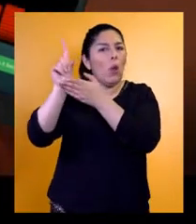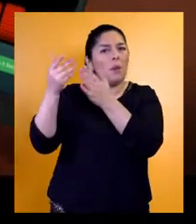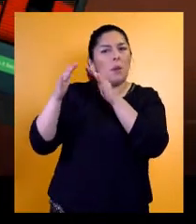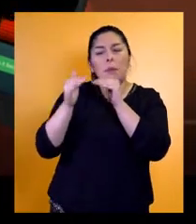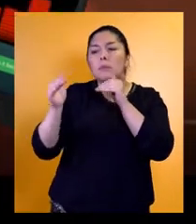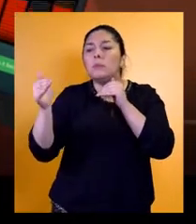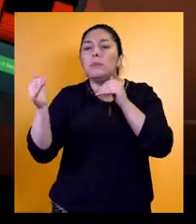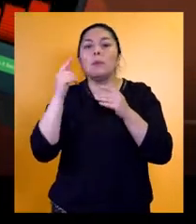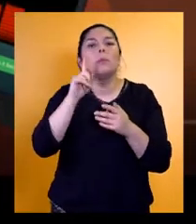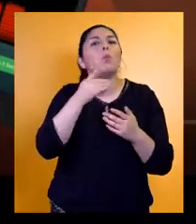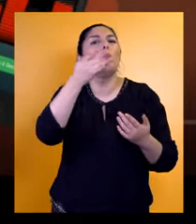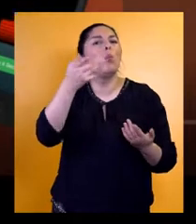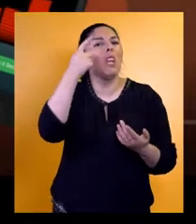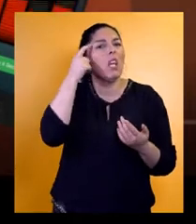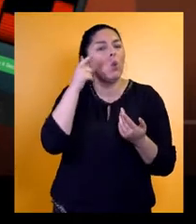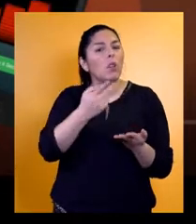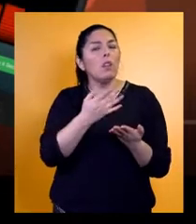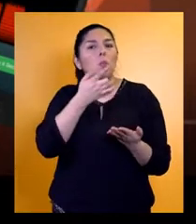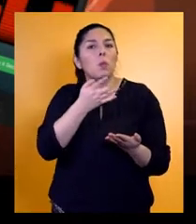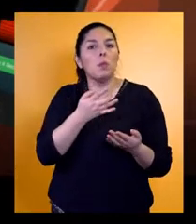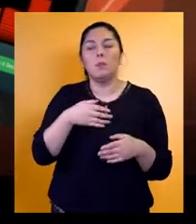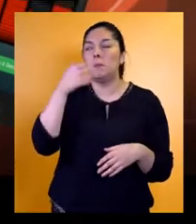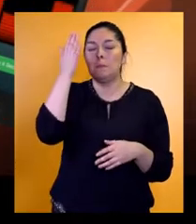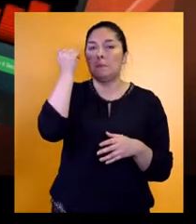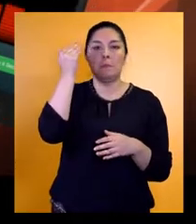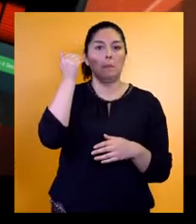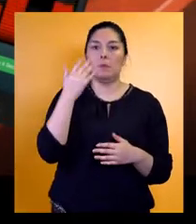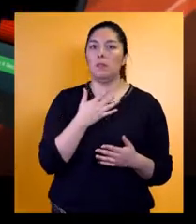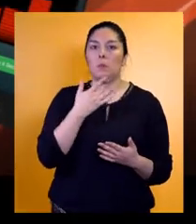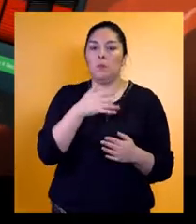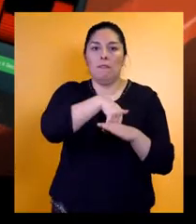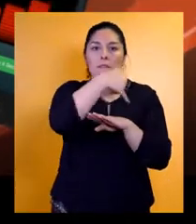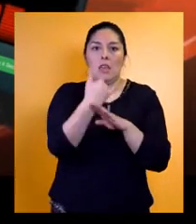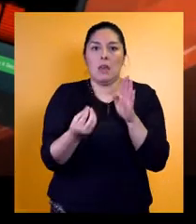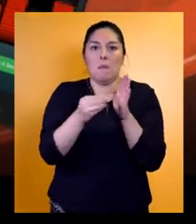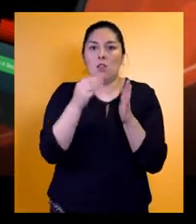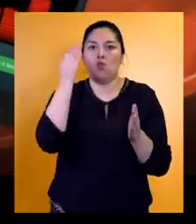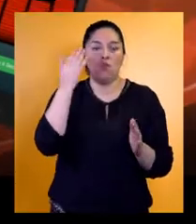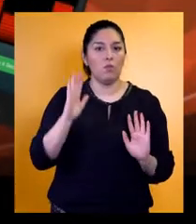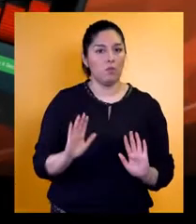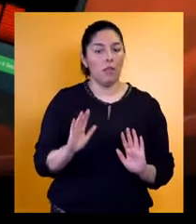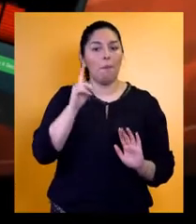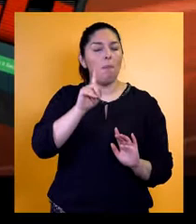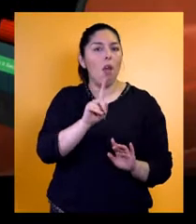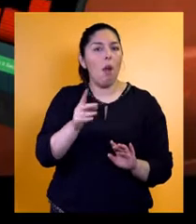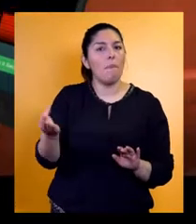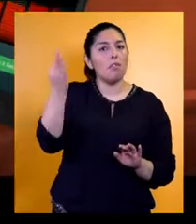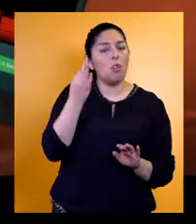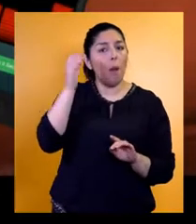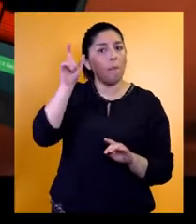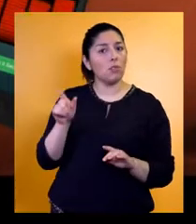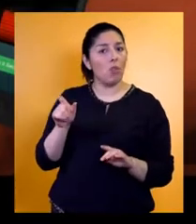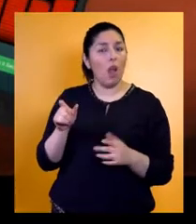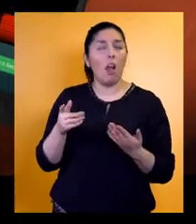¿Alguna hipótesis, teniente, sobre este fenómeno? No, desconozco si... A lo mejor, el otro día escuchaba a